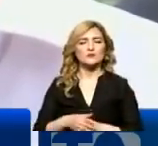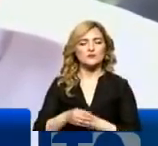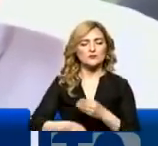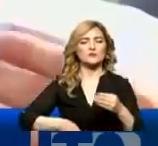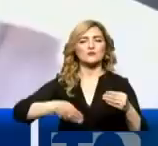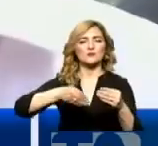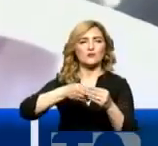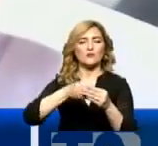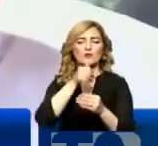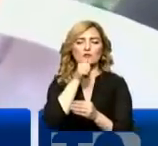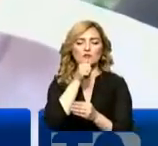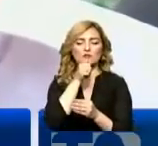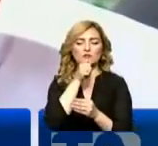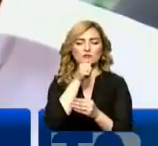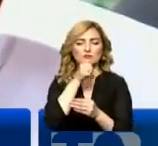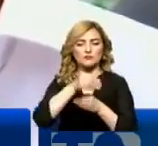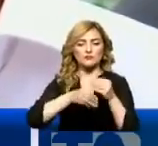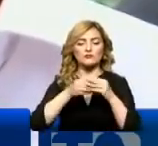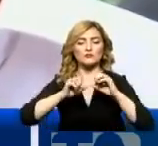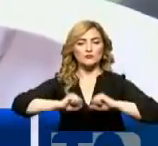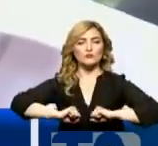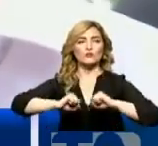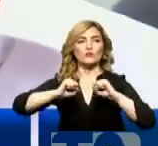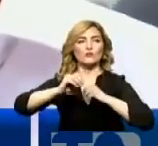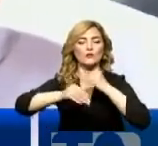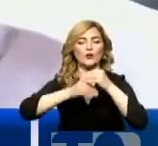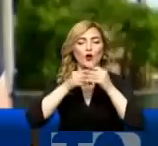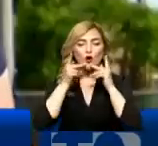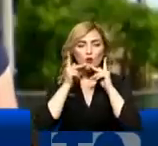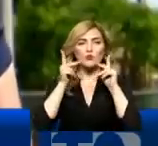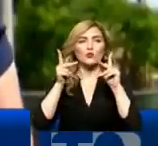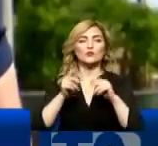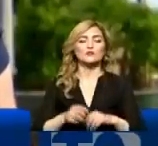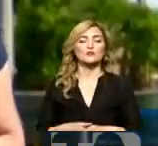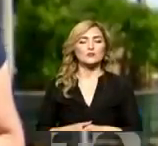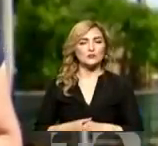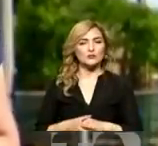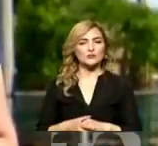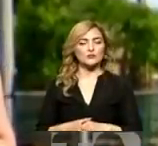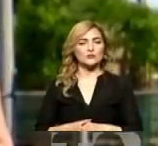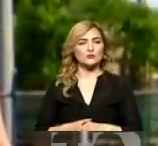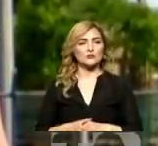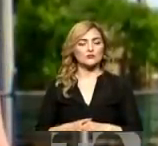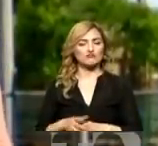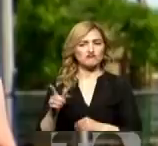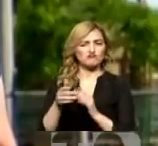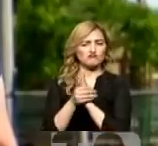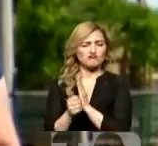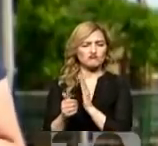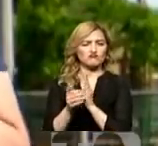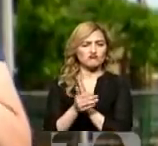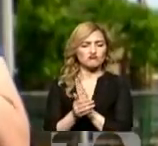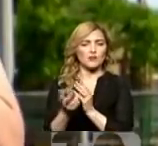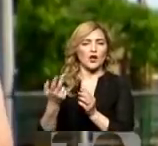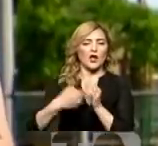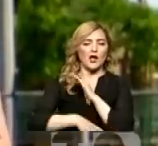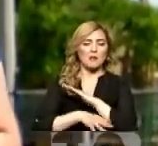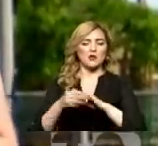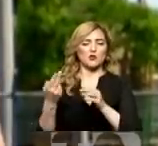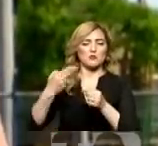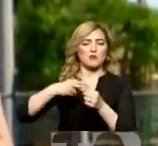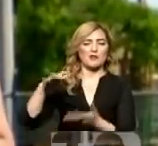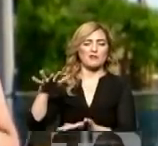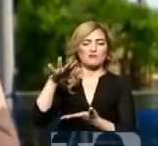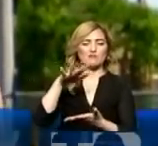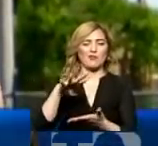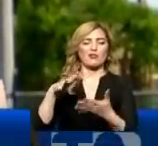inversión privada también se haga posible con la inversión pública. Y bien, con su capacidad para refinar 46.000 barriles